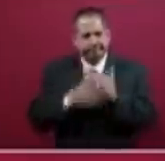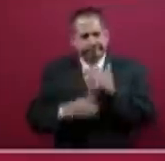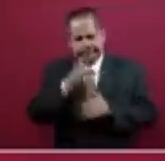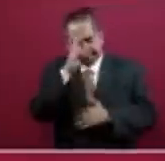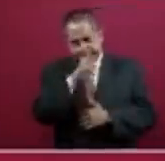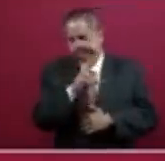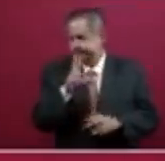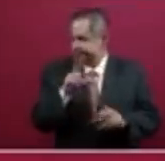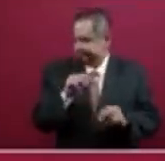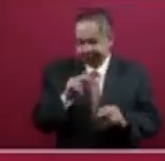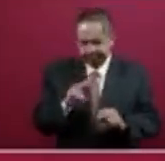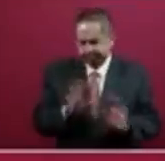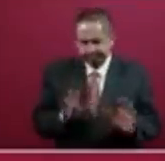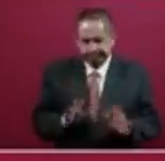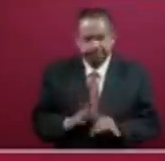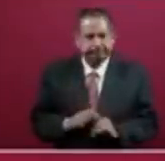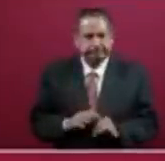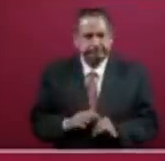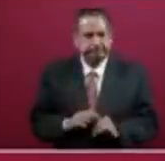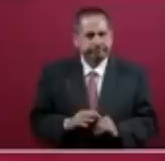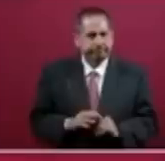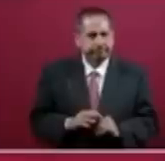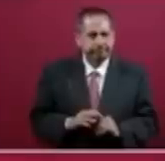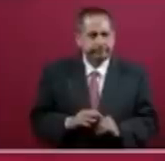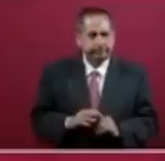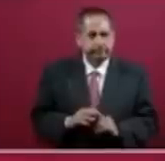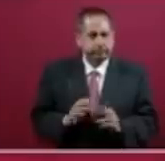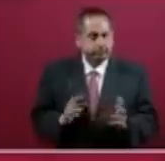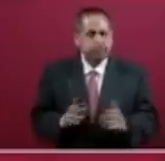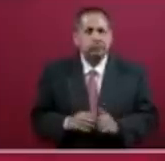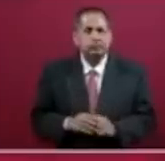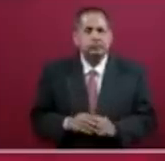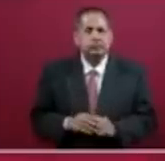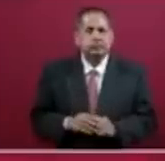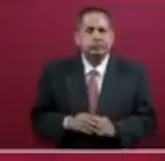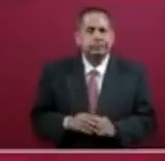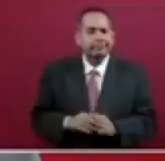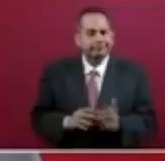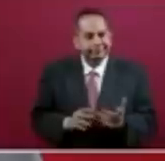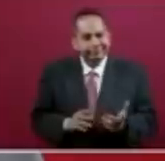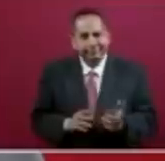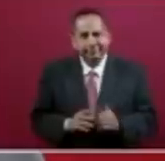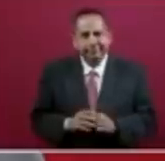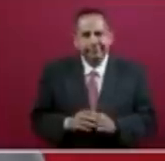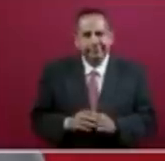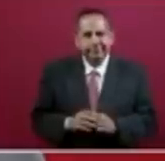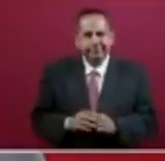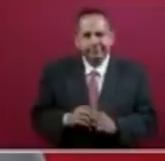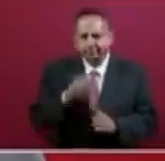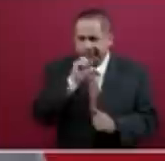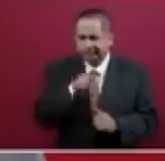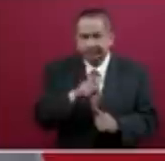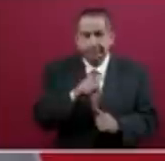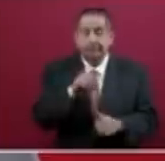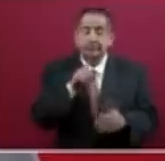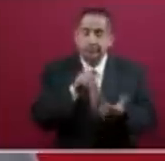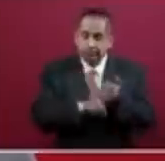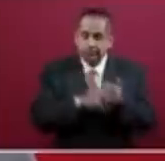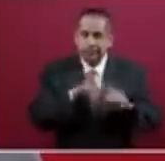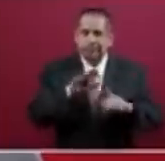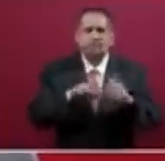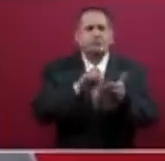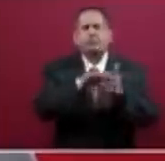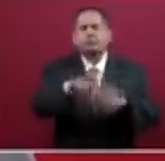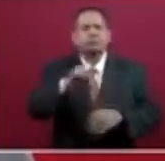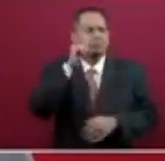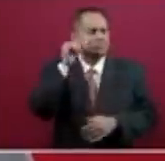respeto, aunque también son asuntos, por ejemplo,